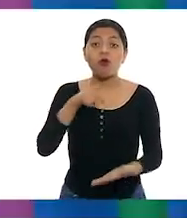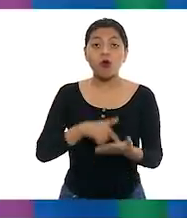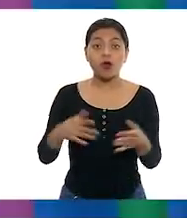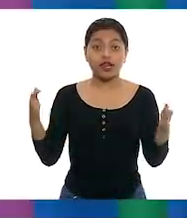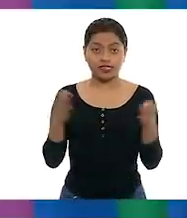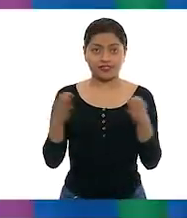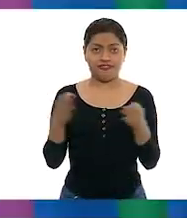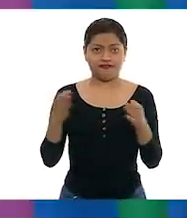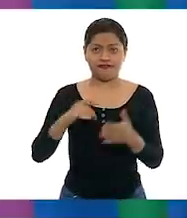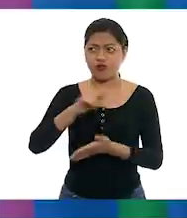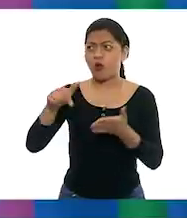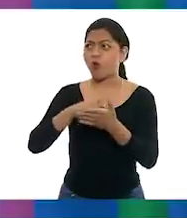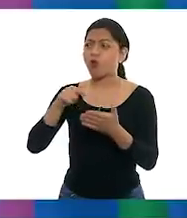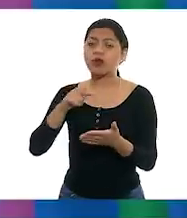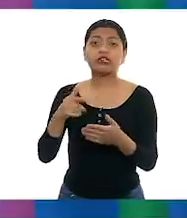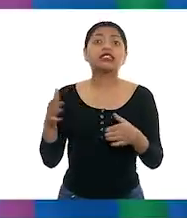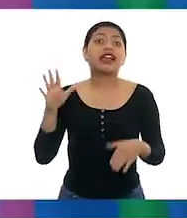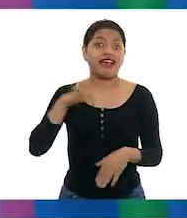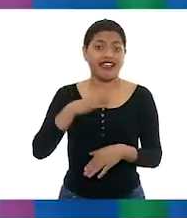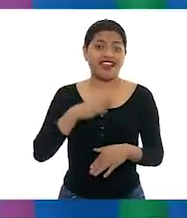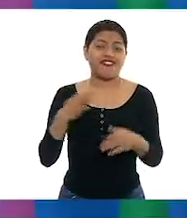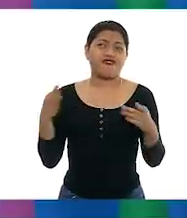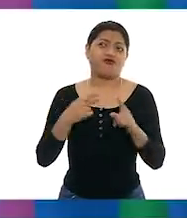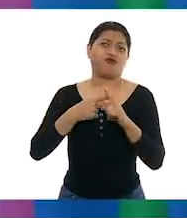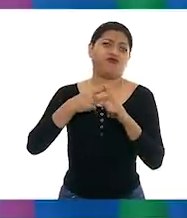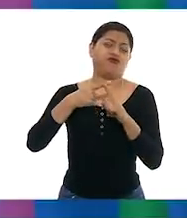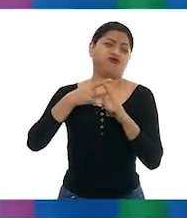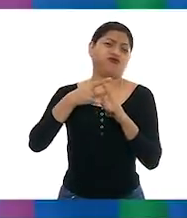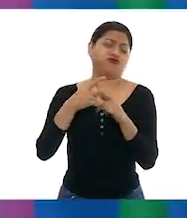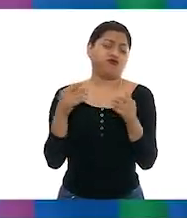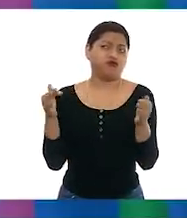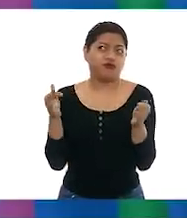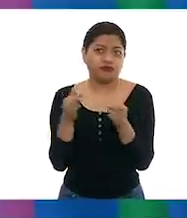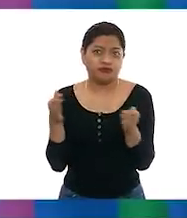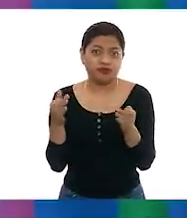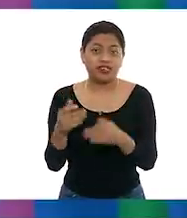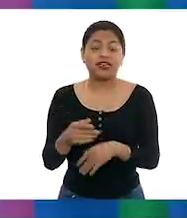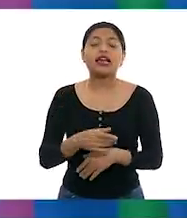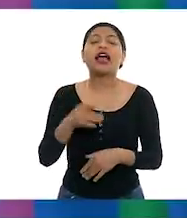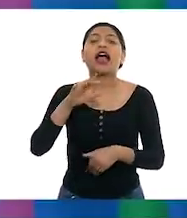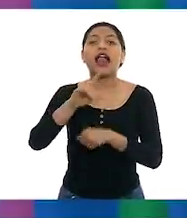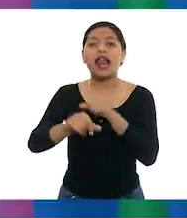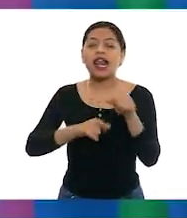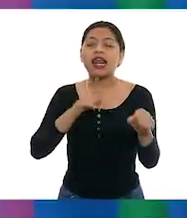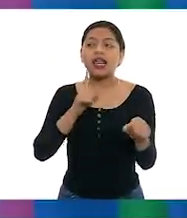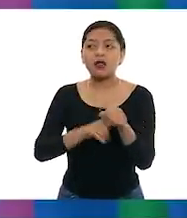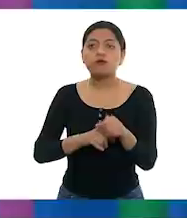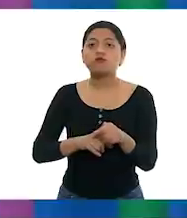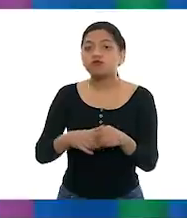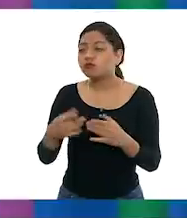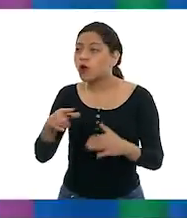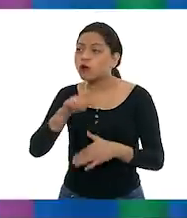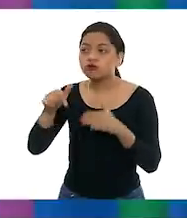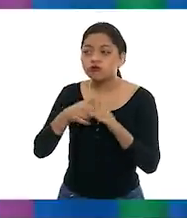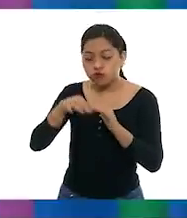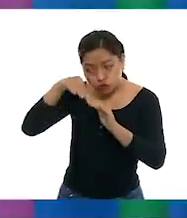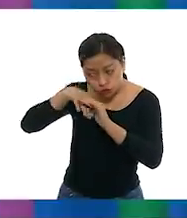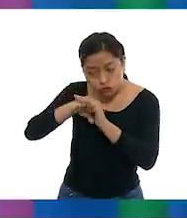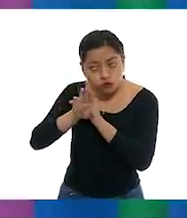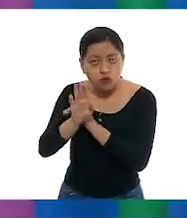muy intenso. Todos los seres vivos de esos lugares invernan, es decir, pasan el invierno en algún lugar